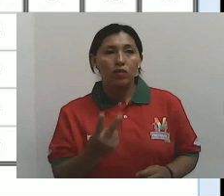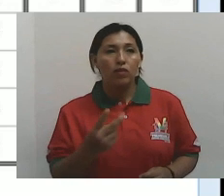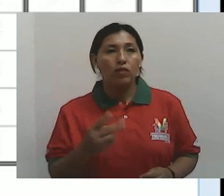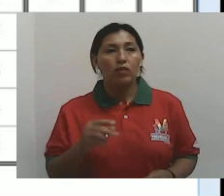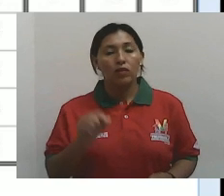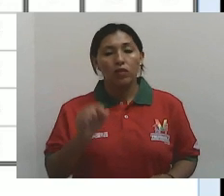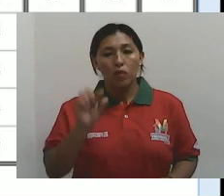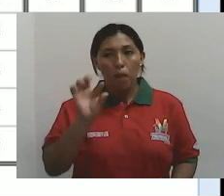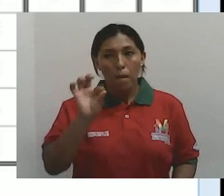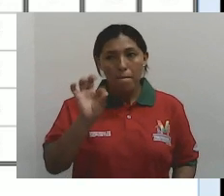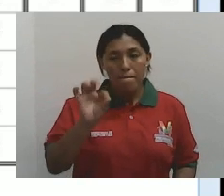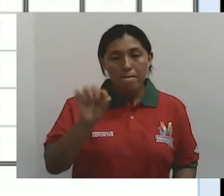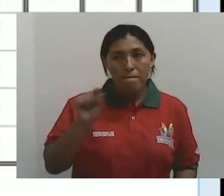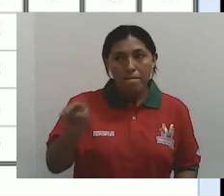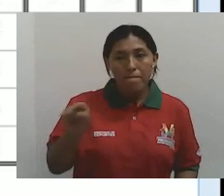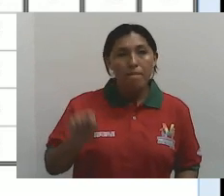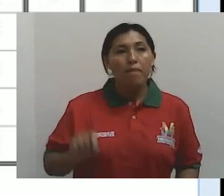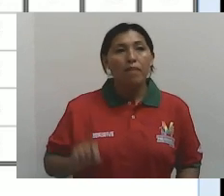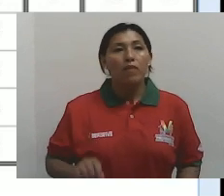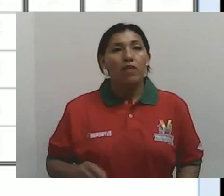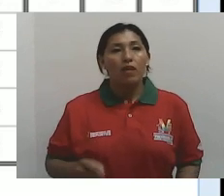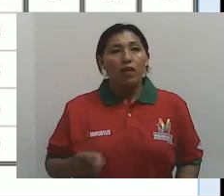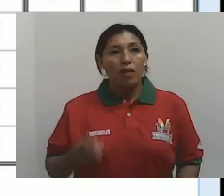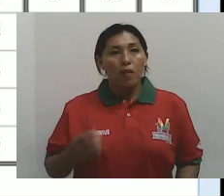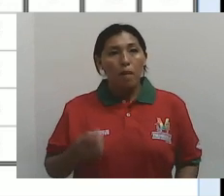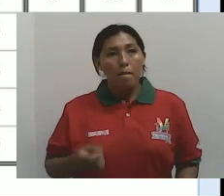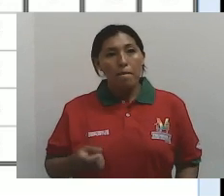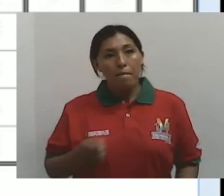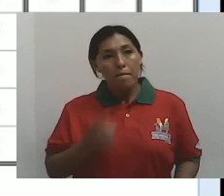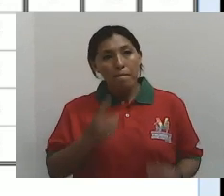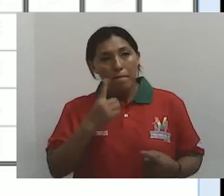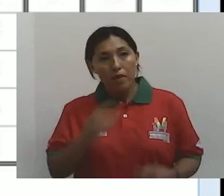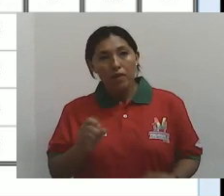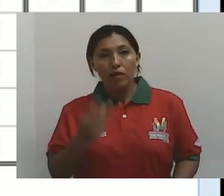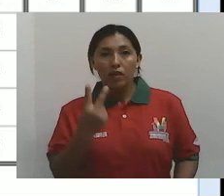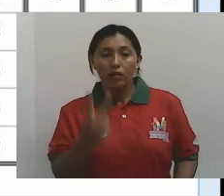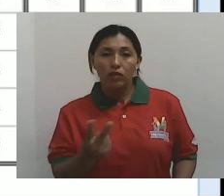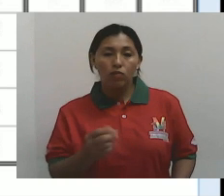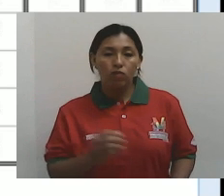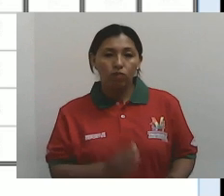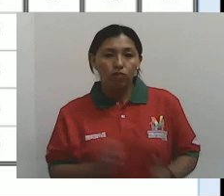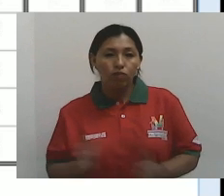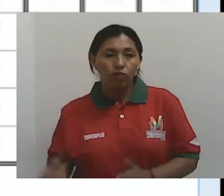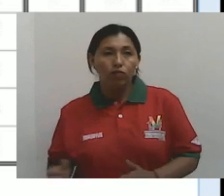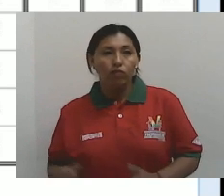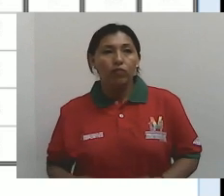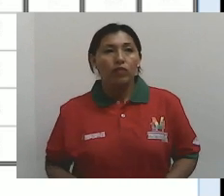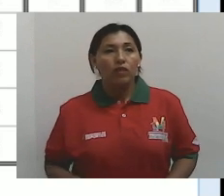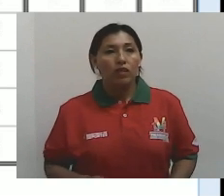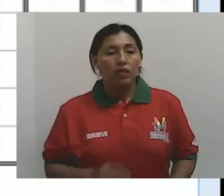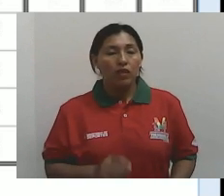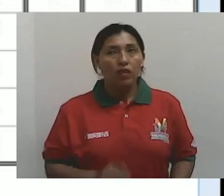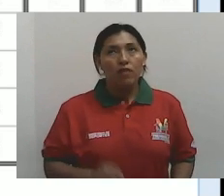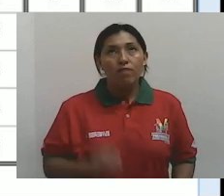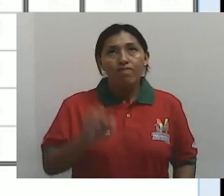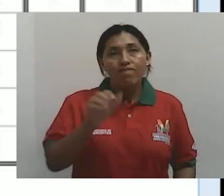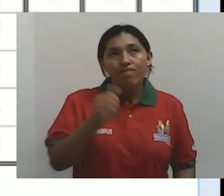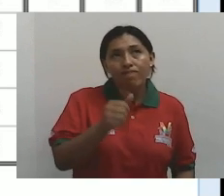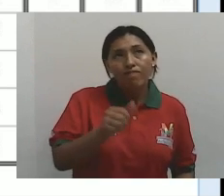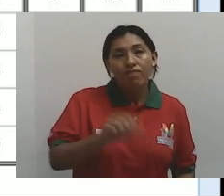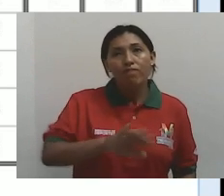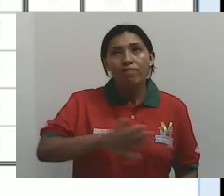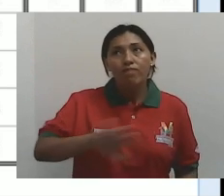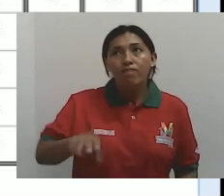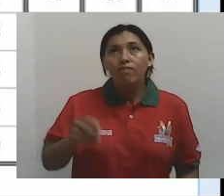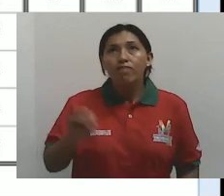los dos. Pero ahí hay 2 posiciones, por tanto tendría que ser 10, 9, 8. Al